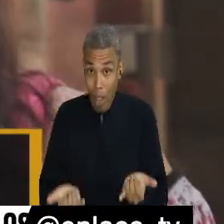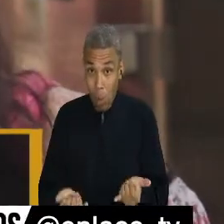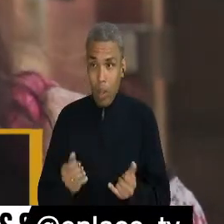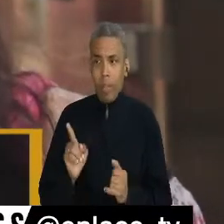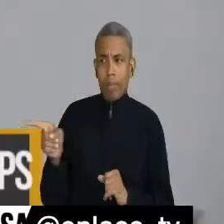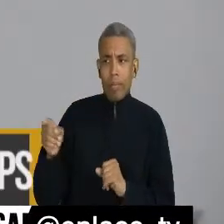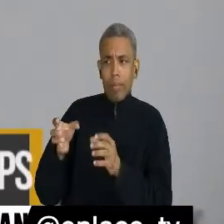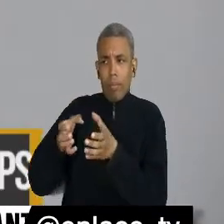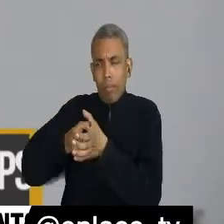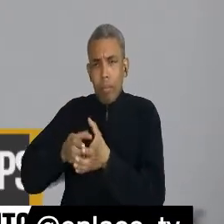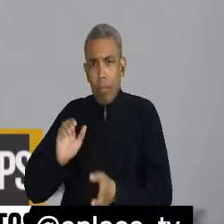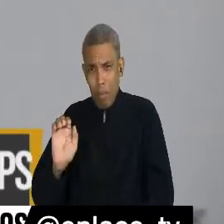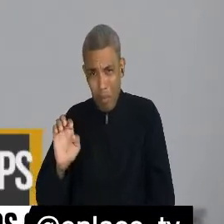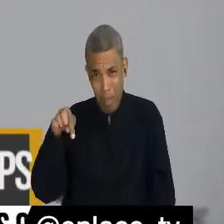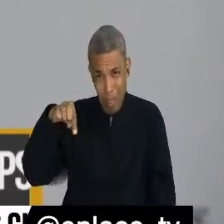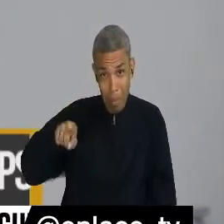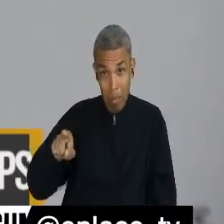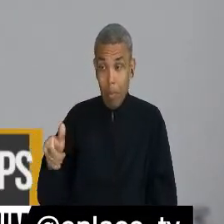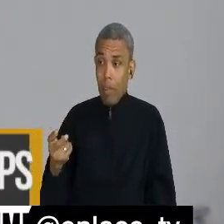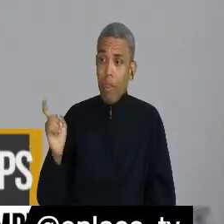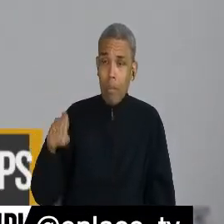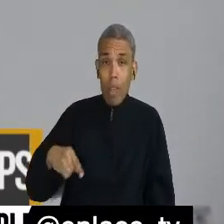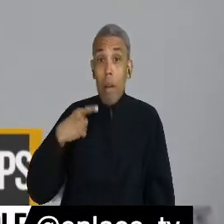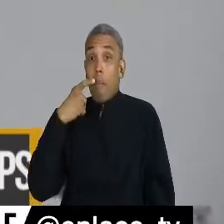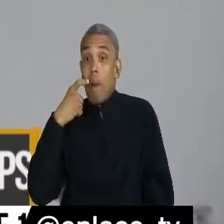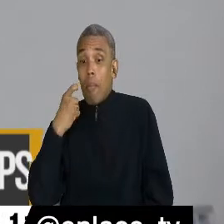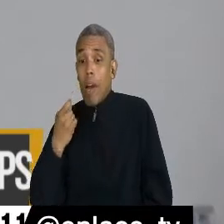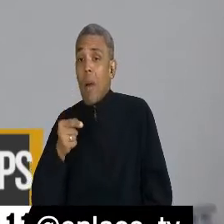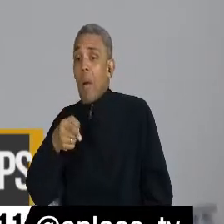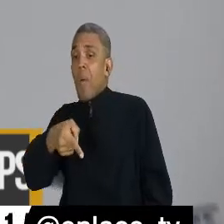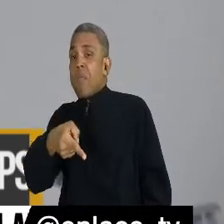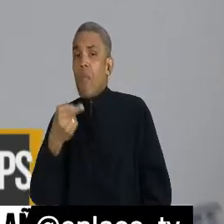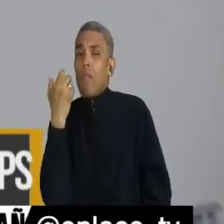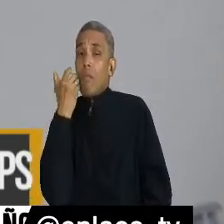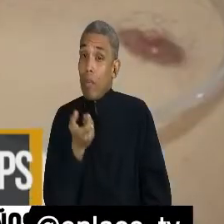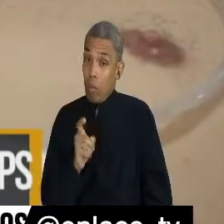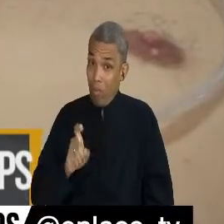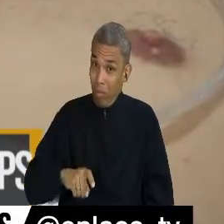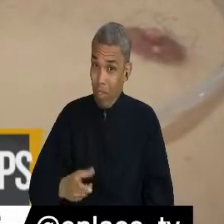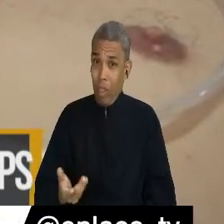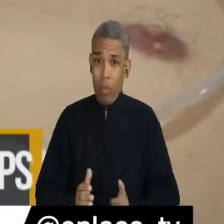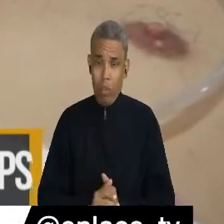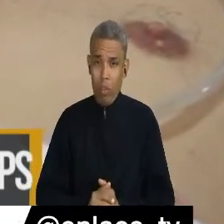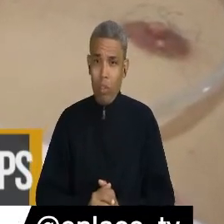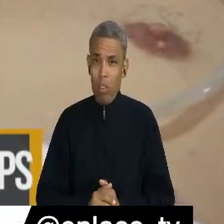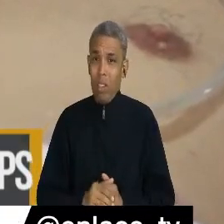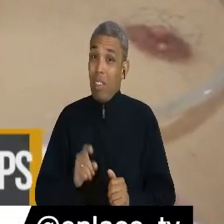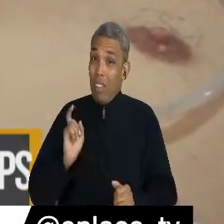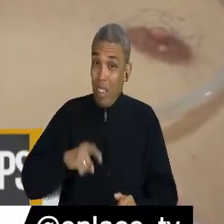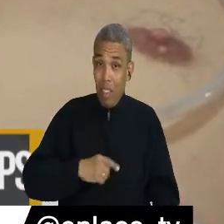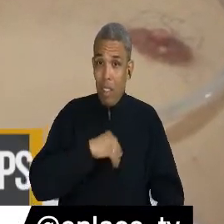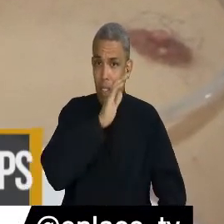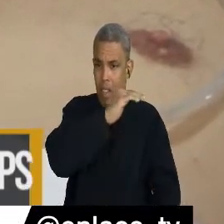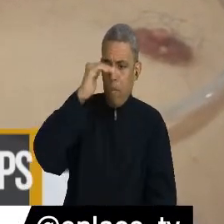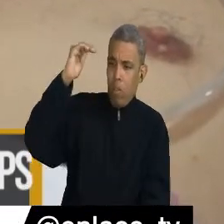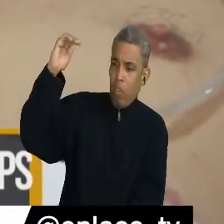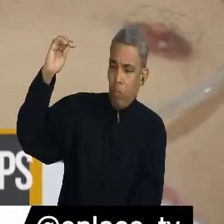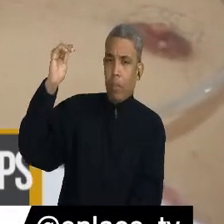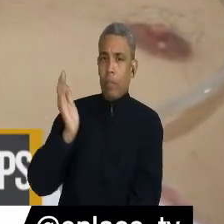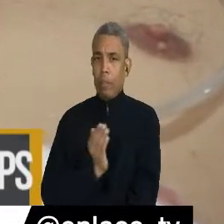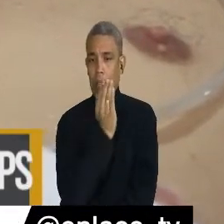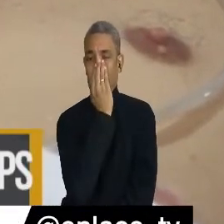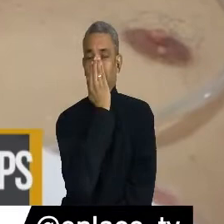nos solucione la situación de mi papá. Necesitamos ciertos equipos para prestarle el cuidado que